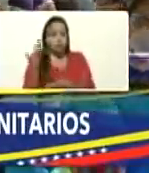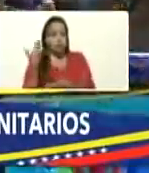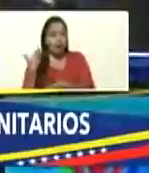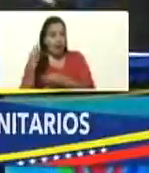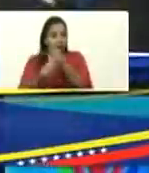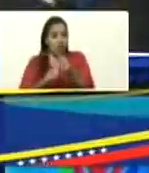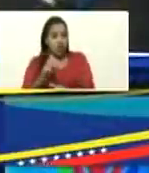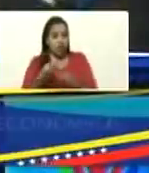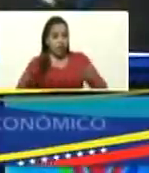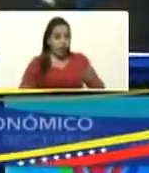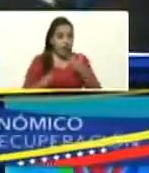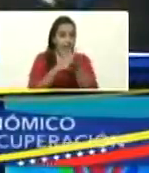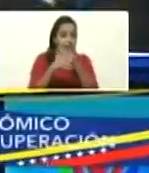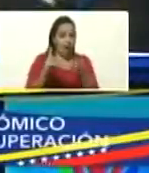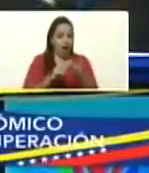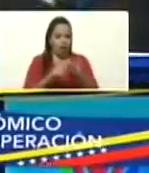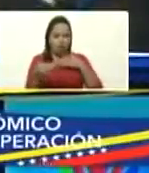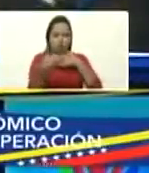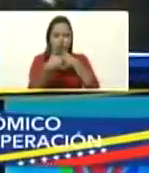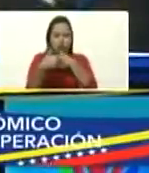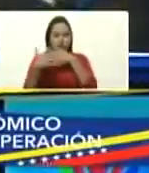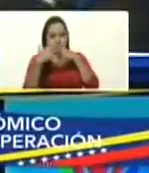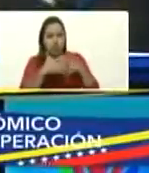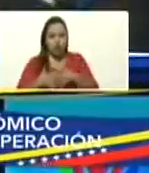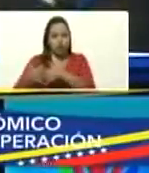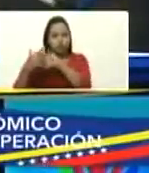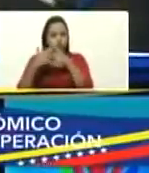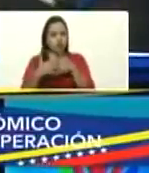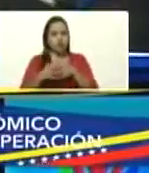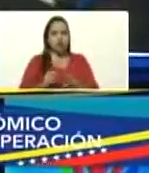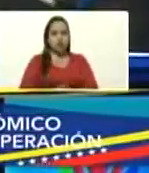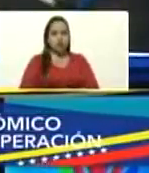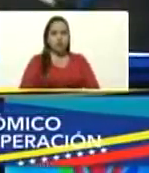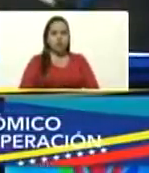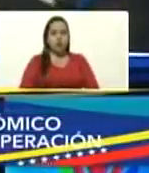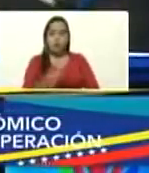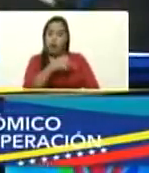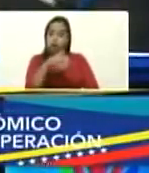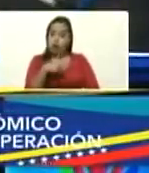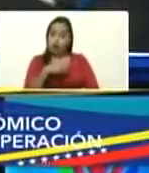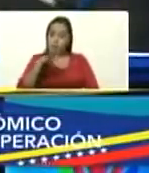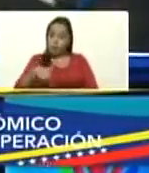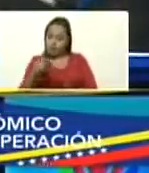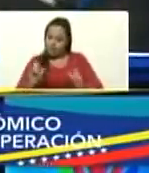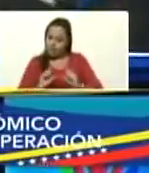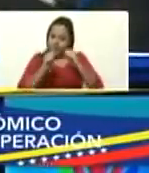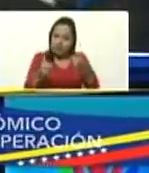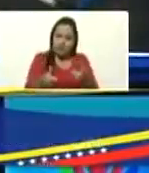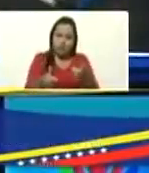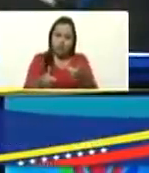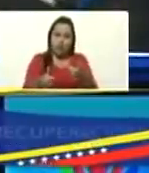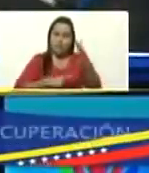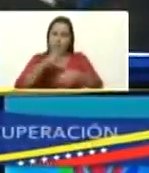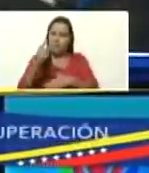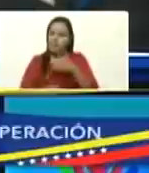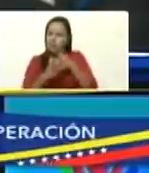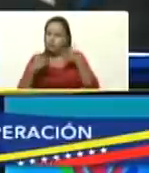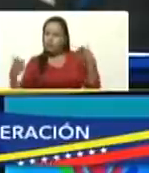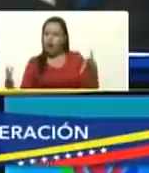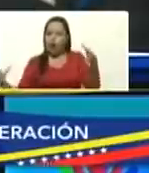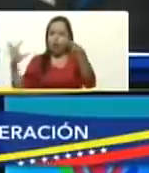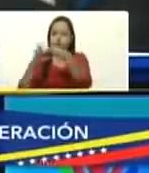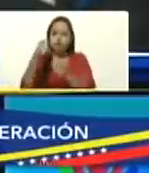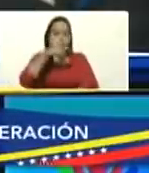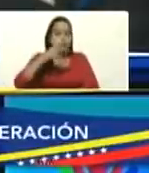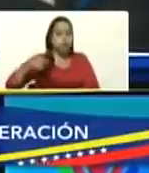el bloqueo, por la agresión imperialista, y para nosotros echar a andar un gran plan junto al